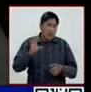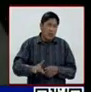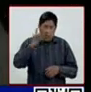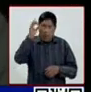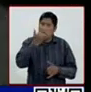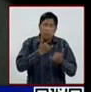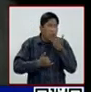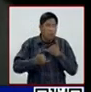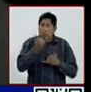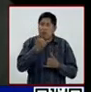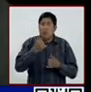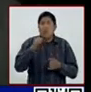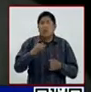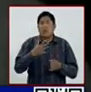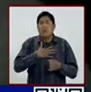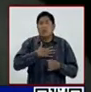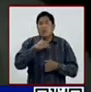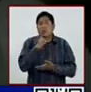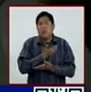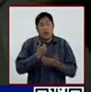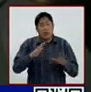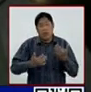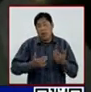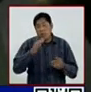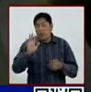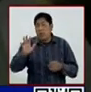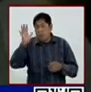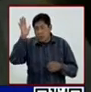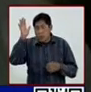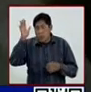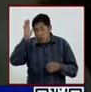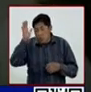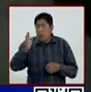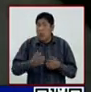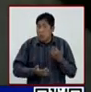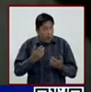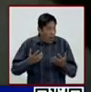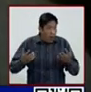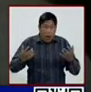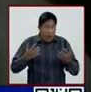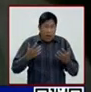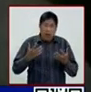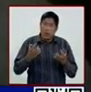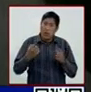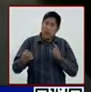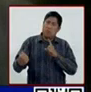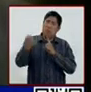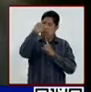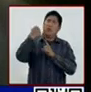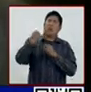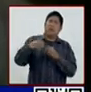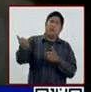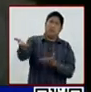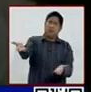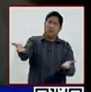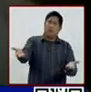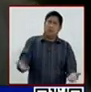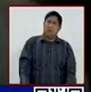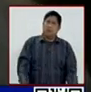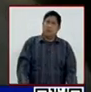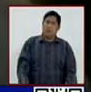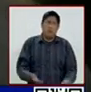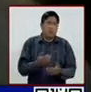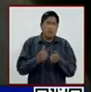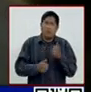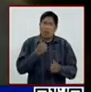vámonos ya están quemando tu moto papi me dijo tú ya y lo dije él me querían pegar todavía lo otro no